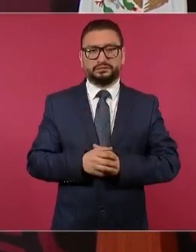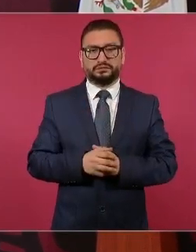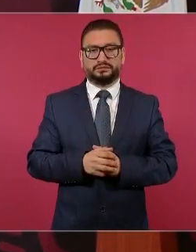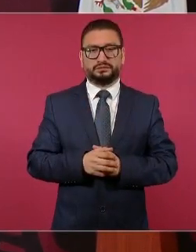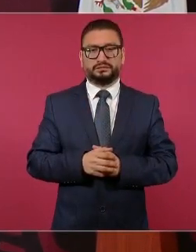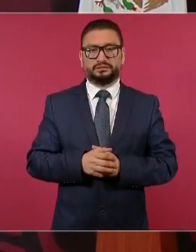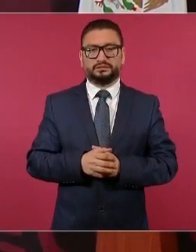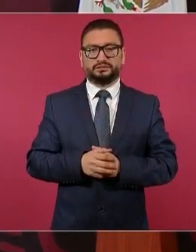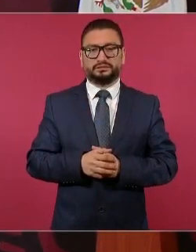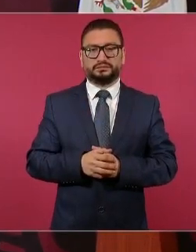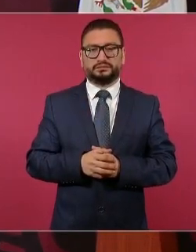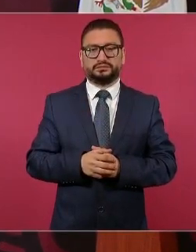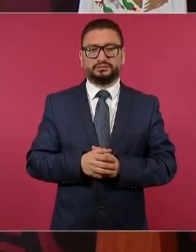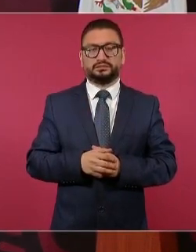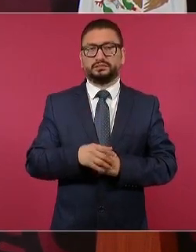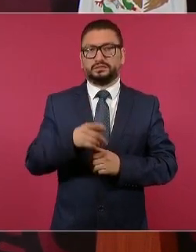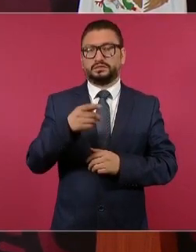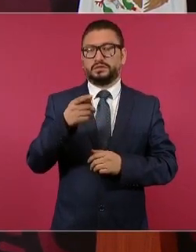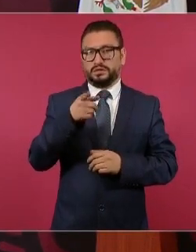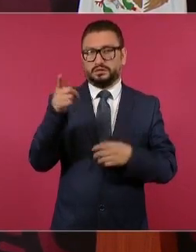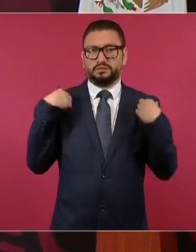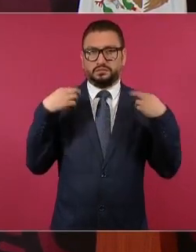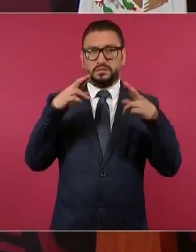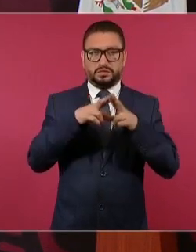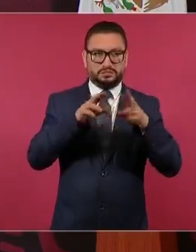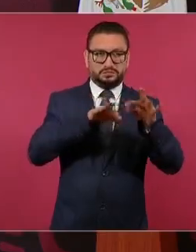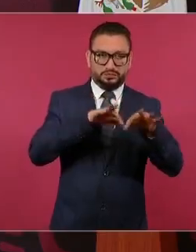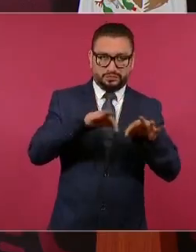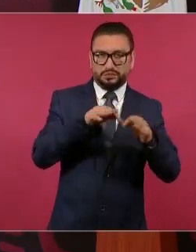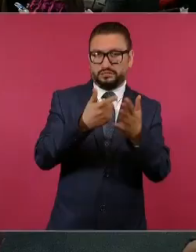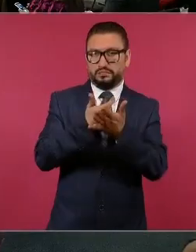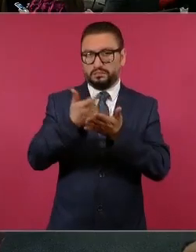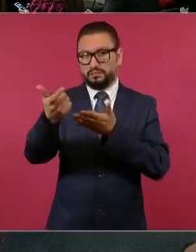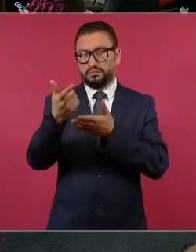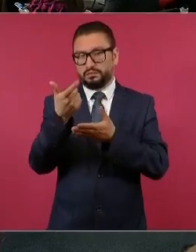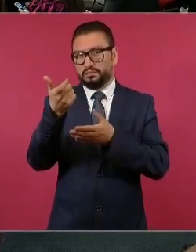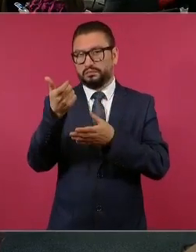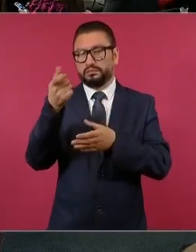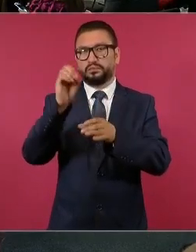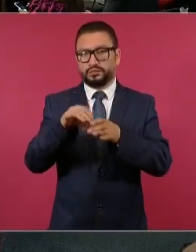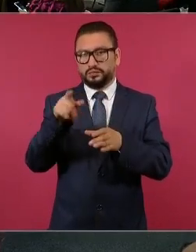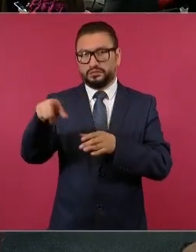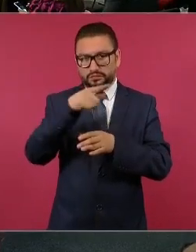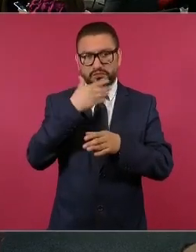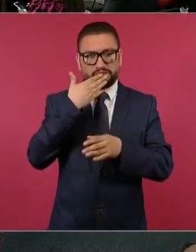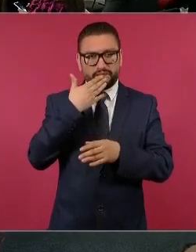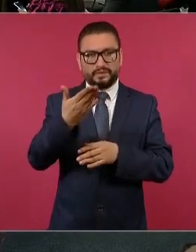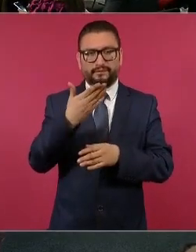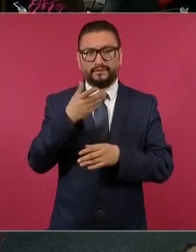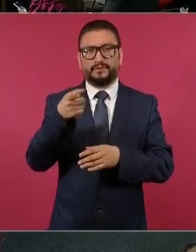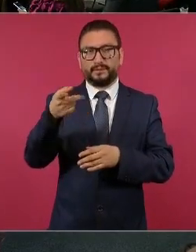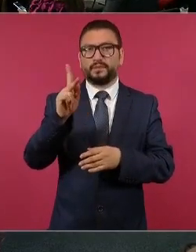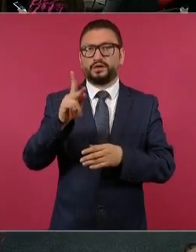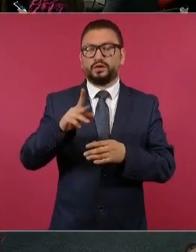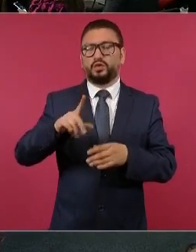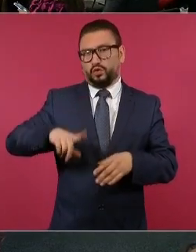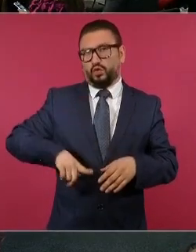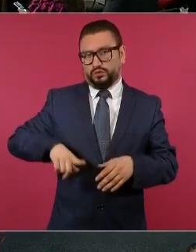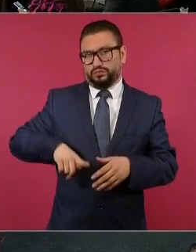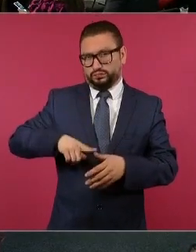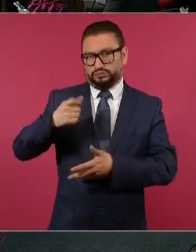que reciben su apoyo por su trabajo bien ganado, pero es presupuesto